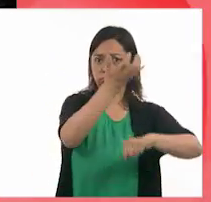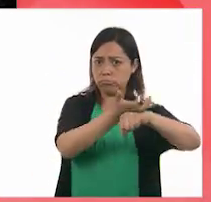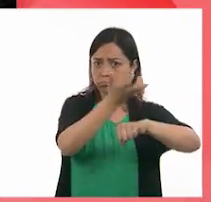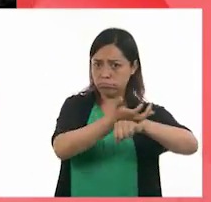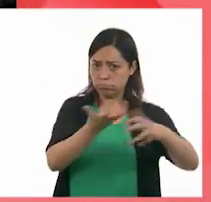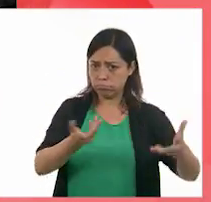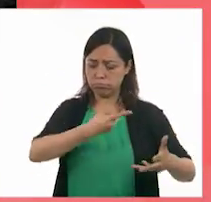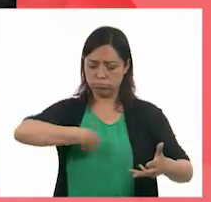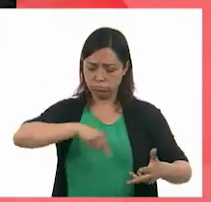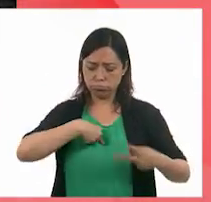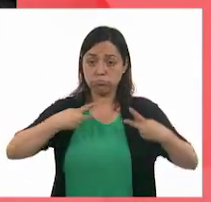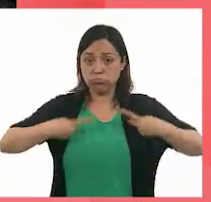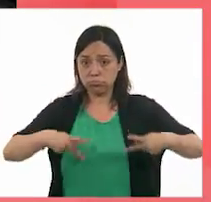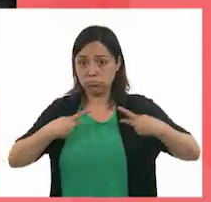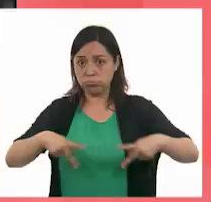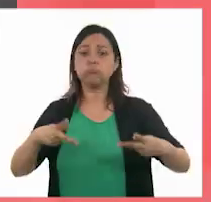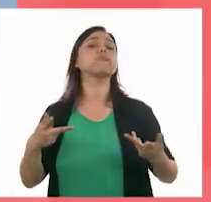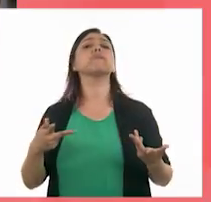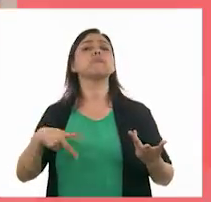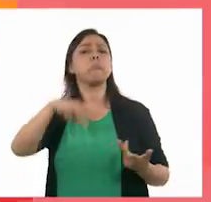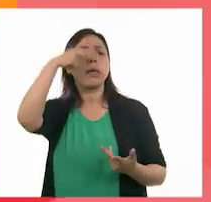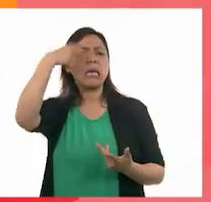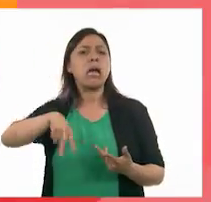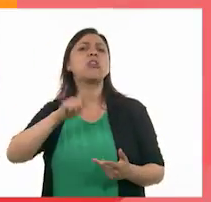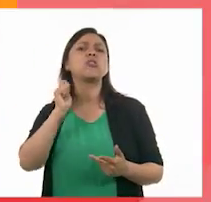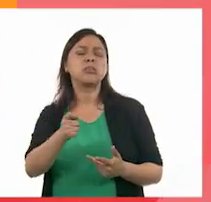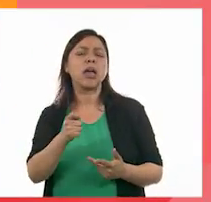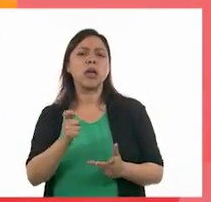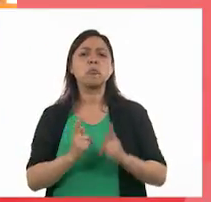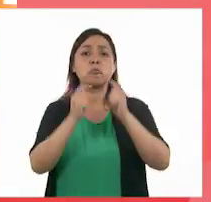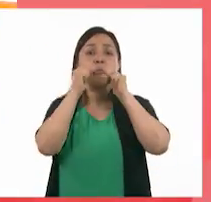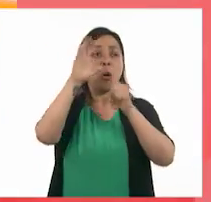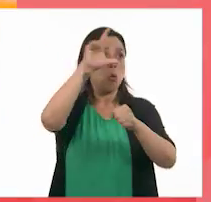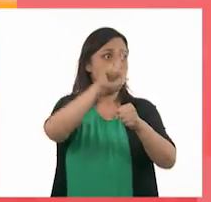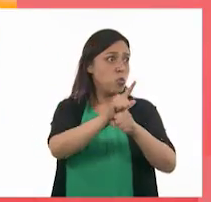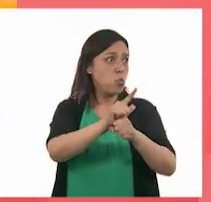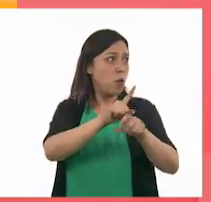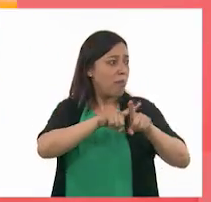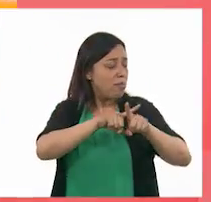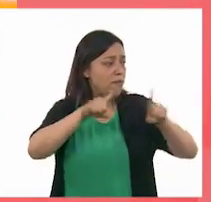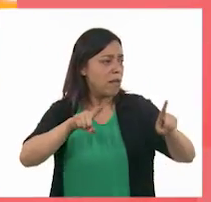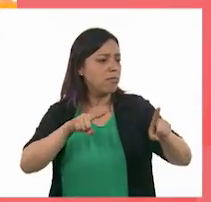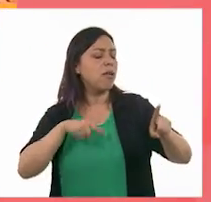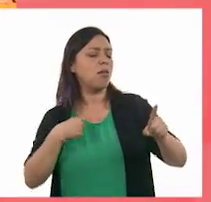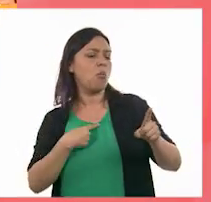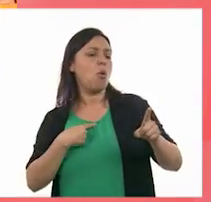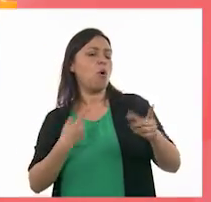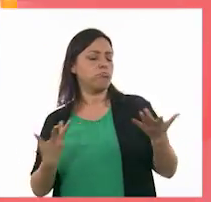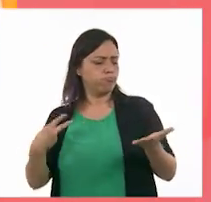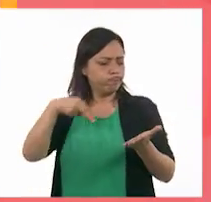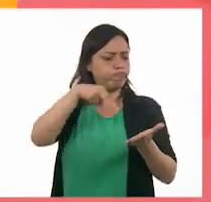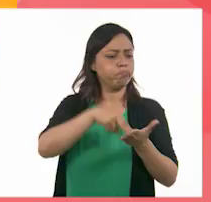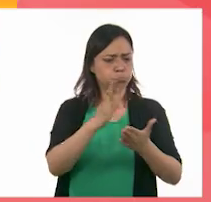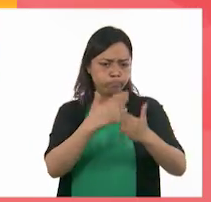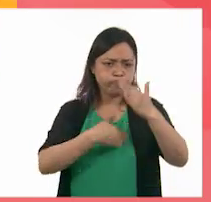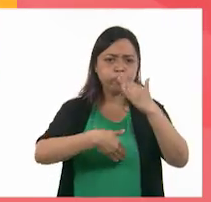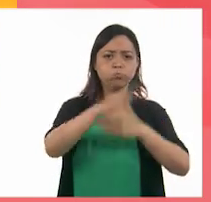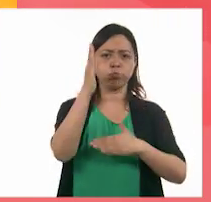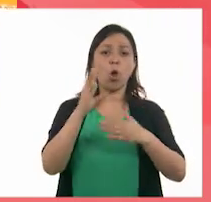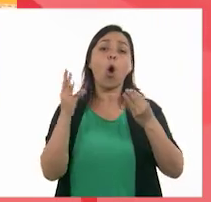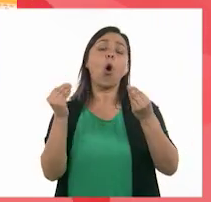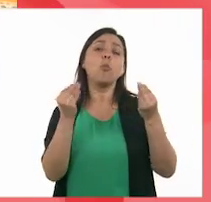somos, también tratan de sobresalir en una cultura ajena, como también muchos migrantes que llegaron a Tijuana que no conocían el